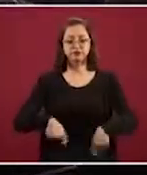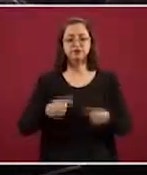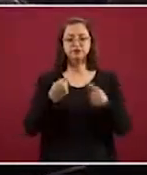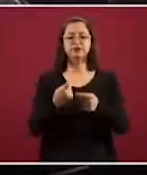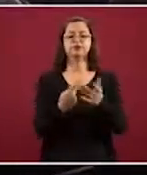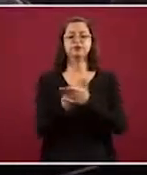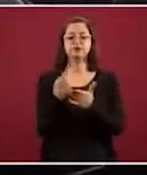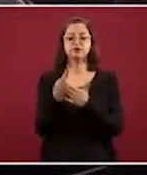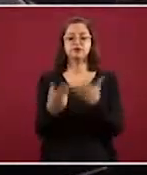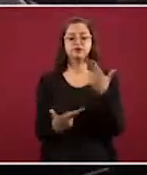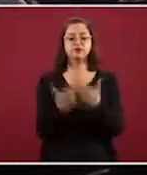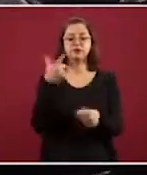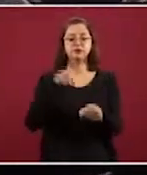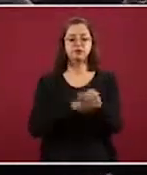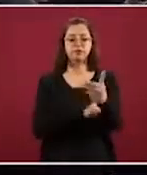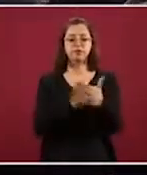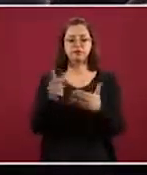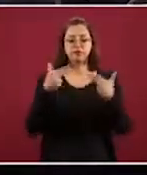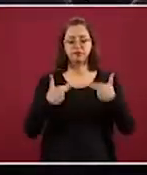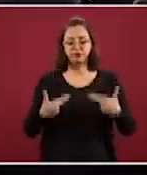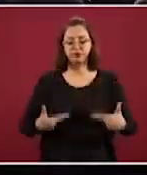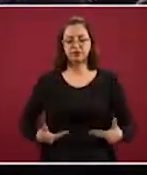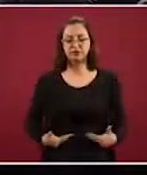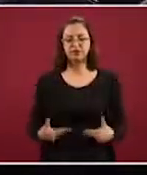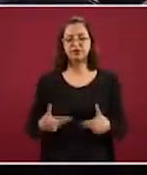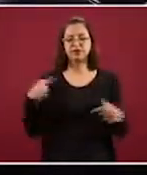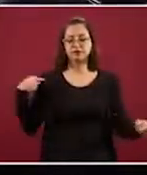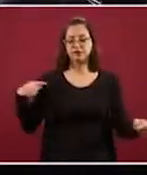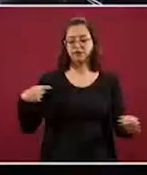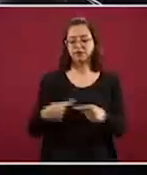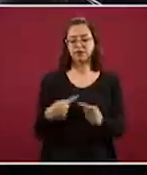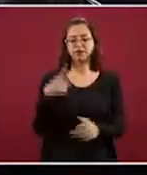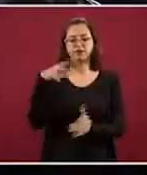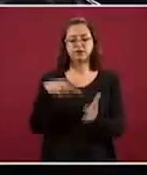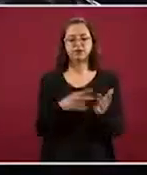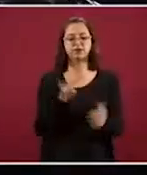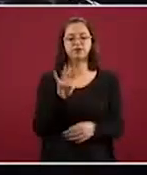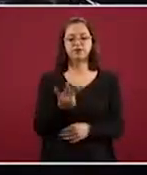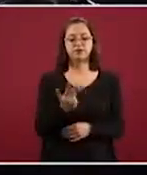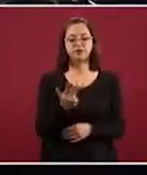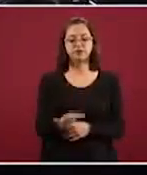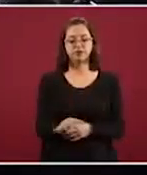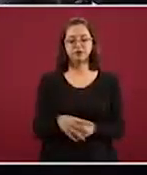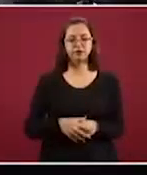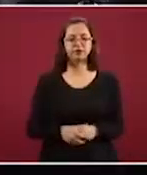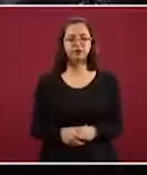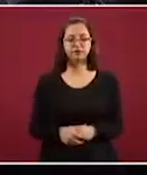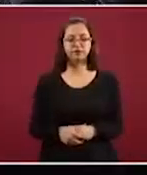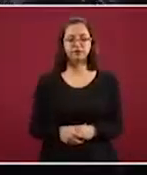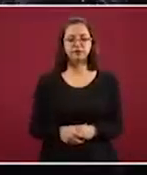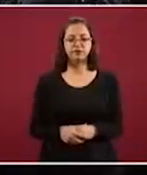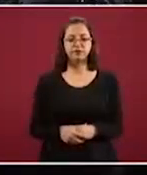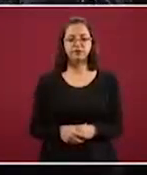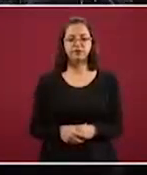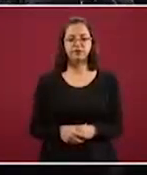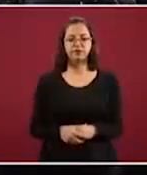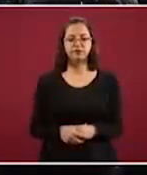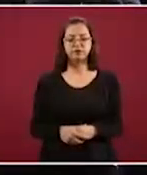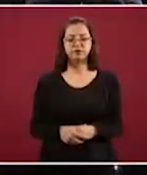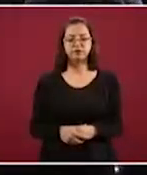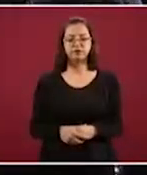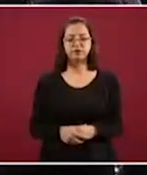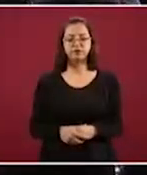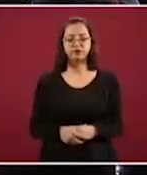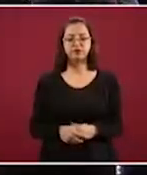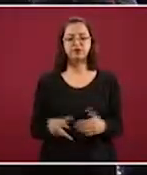el Premio Nacional de Derechos Humanos correspondiente al año 2019. Corresponde el premio